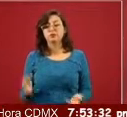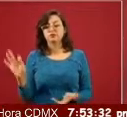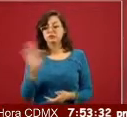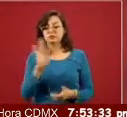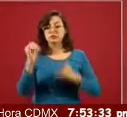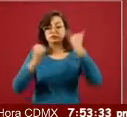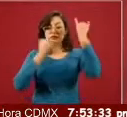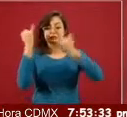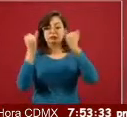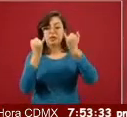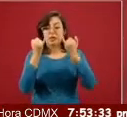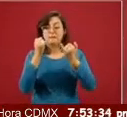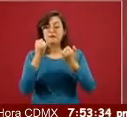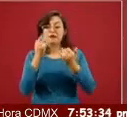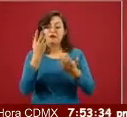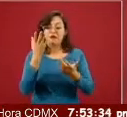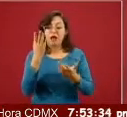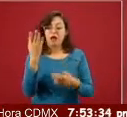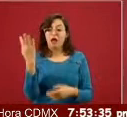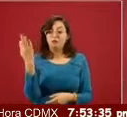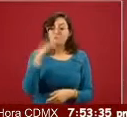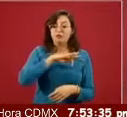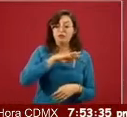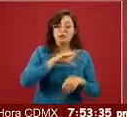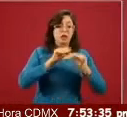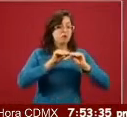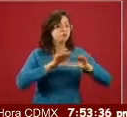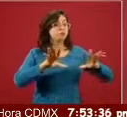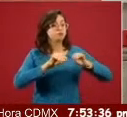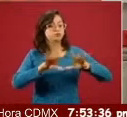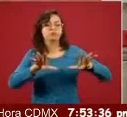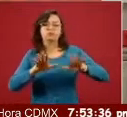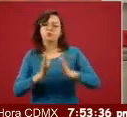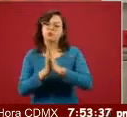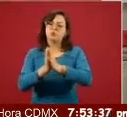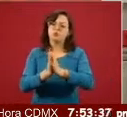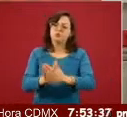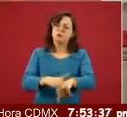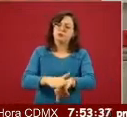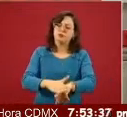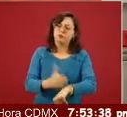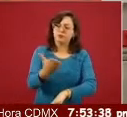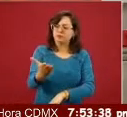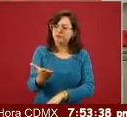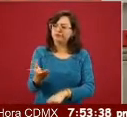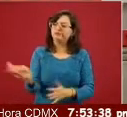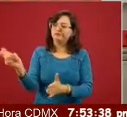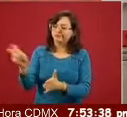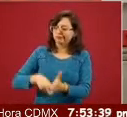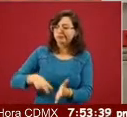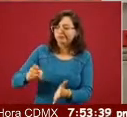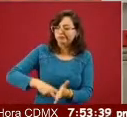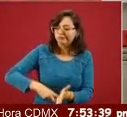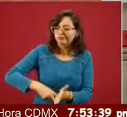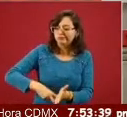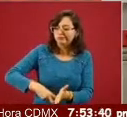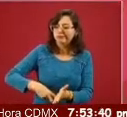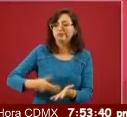propagar esta noticia, que es falsa, le suplicamos muy atentamente que haga lo propio, que